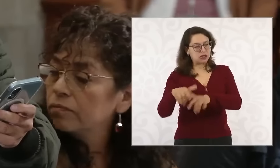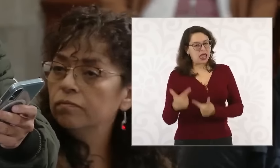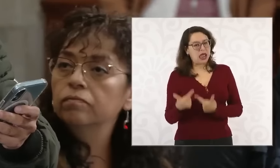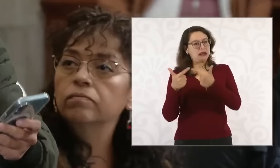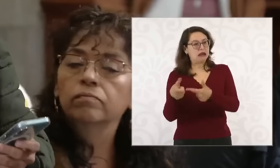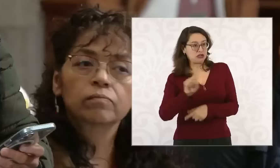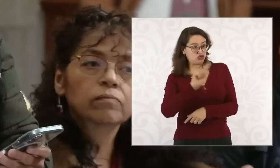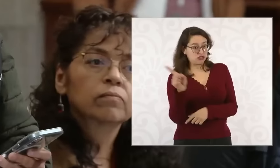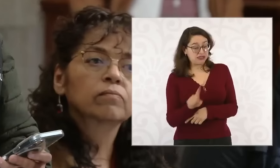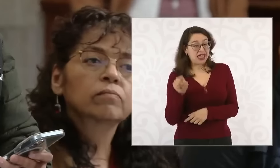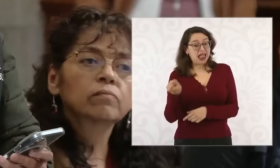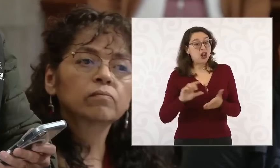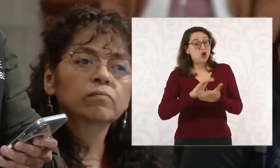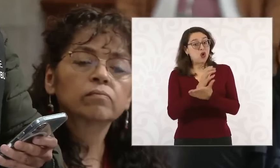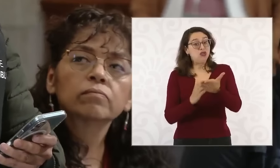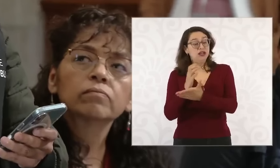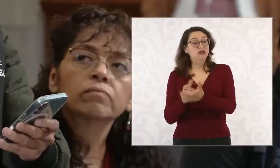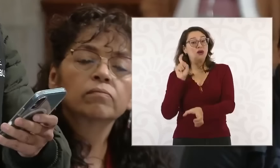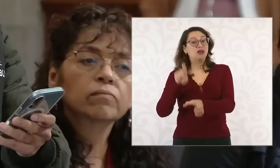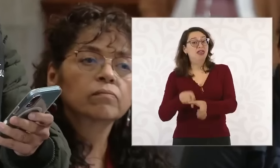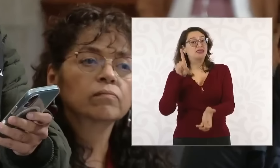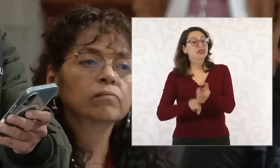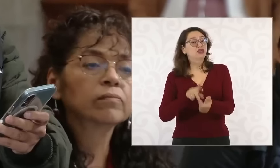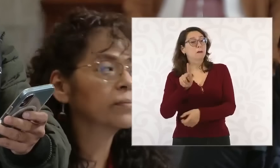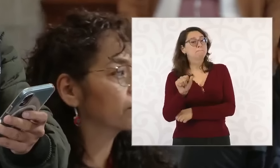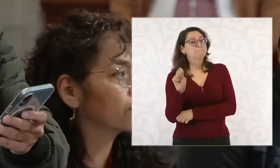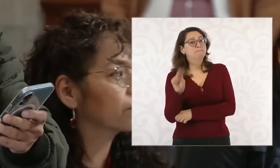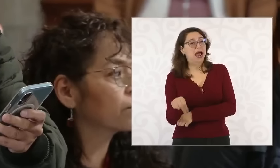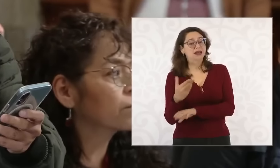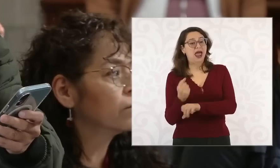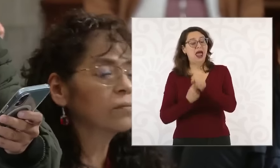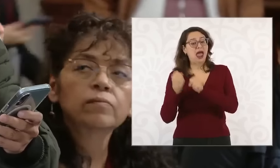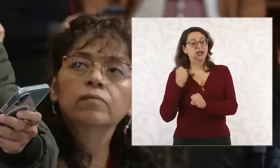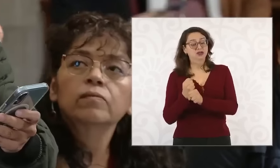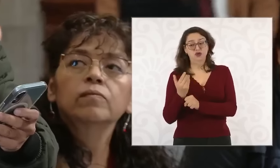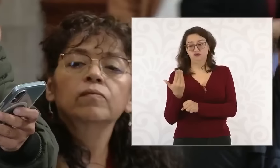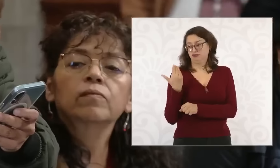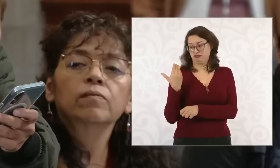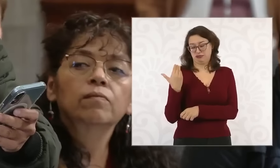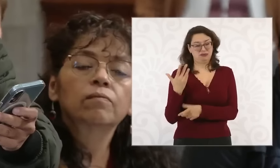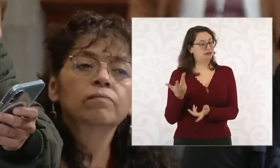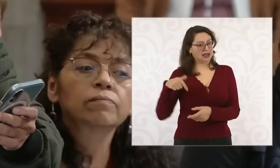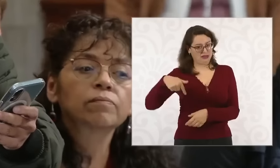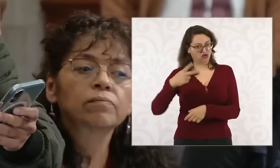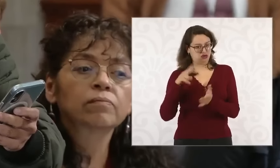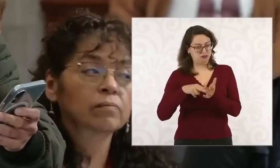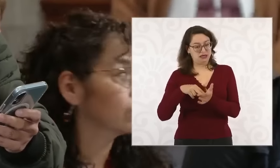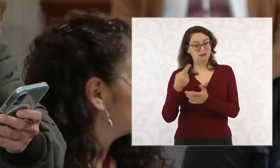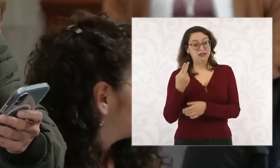y fue contratado por Acción Nacional, el PAN, en febrero de 2025 por